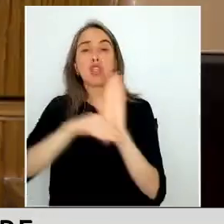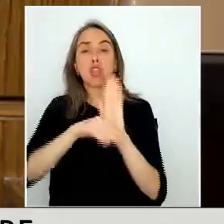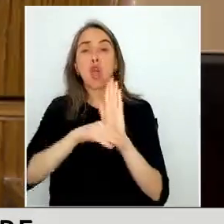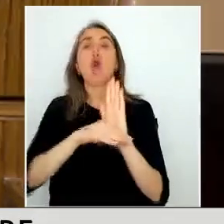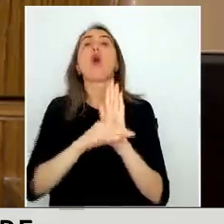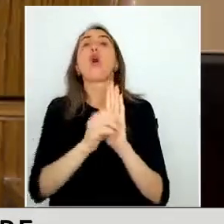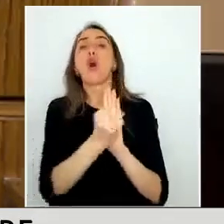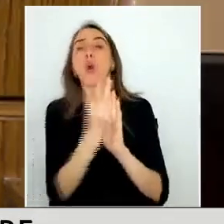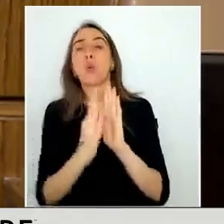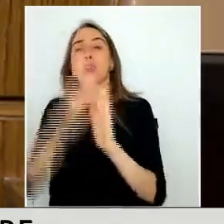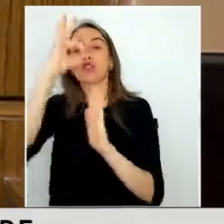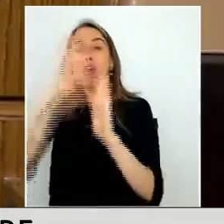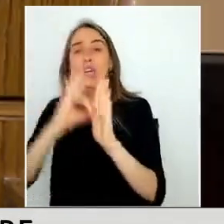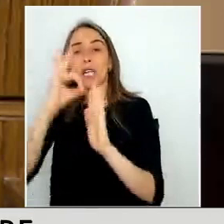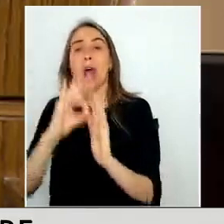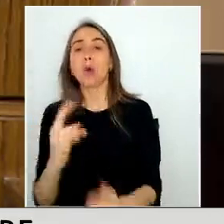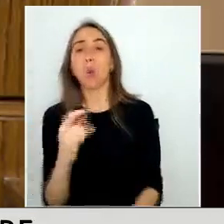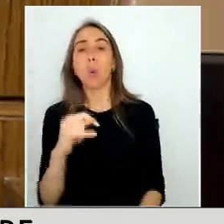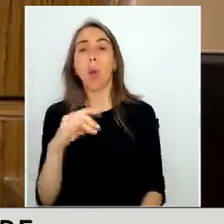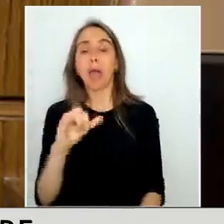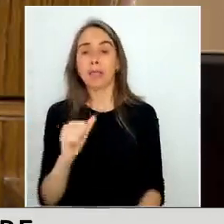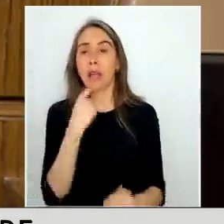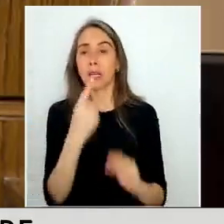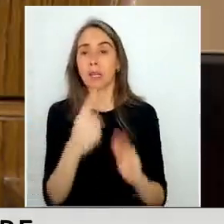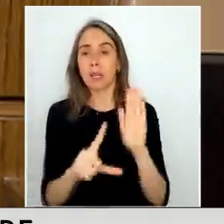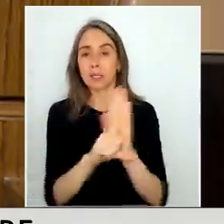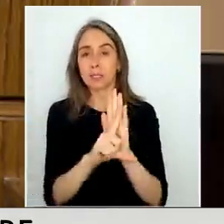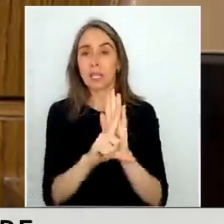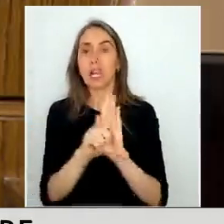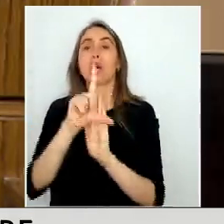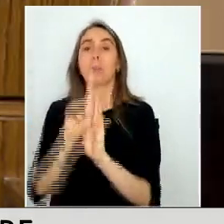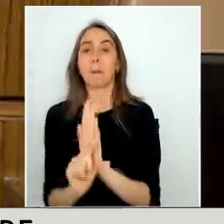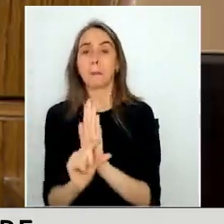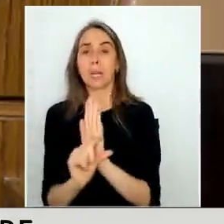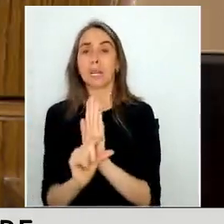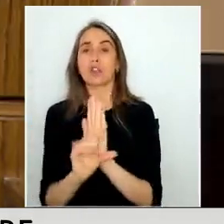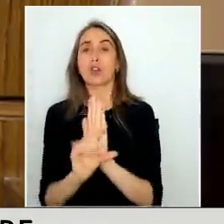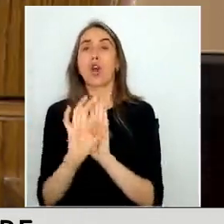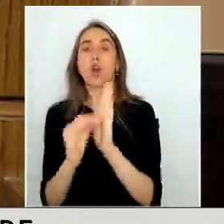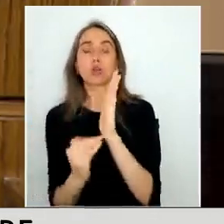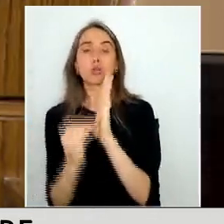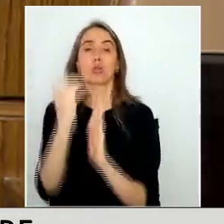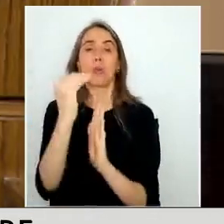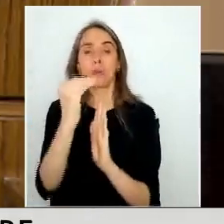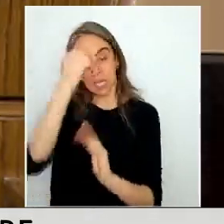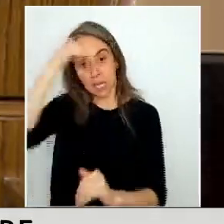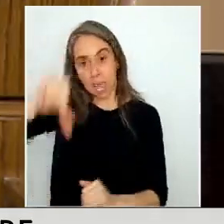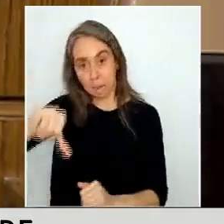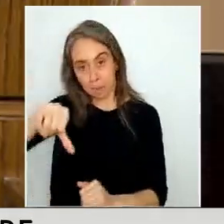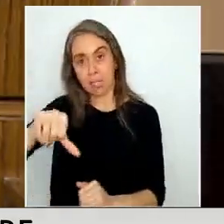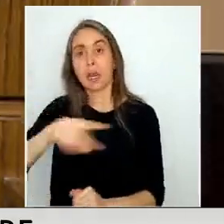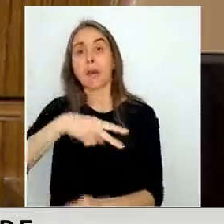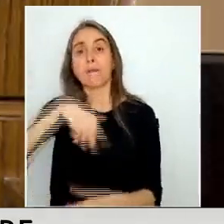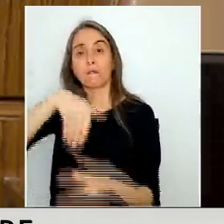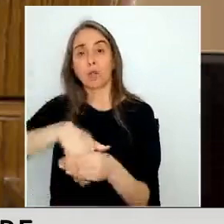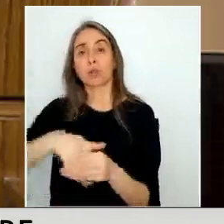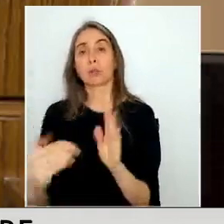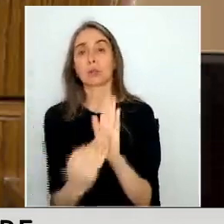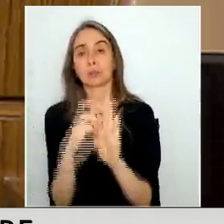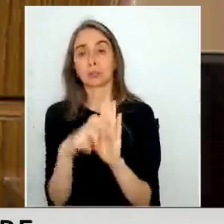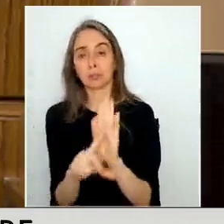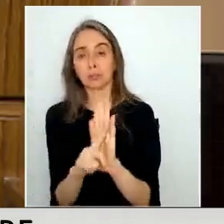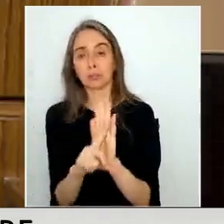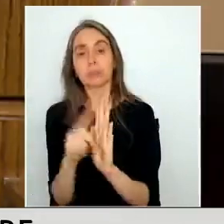sí mismo Los criterios para disminuirla o elevarla presidente nosotros vamos a votar a favor de este proyecto creo que es necesario ir